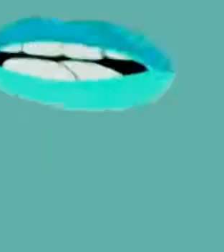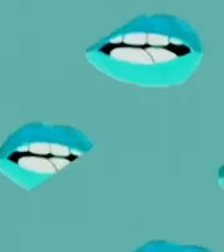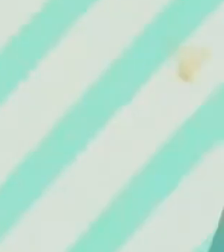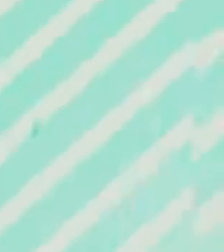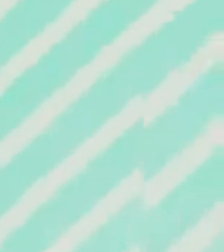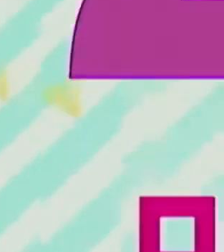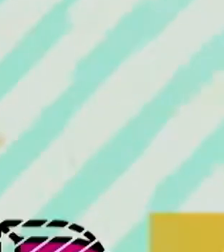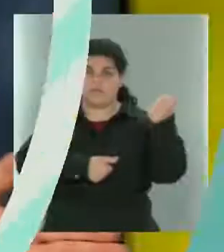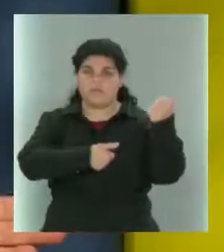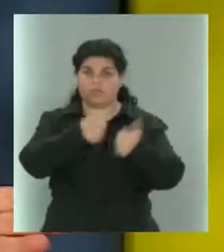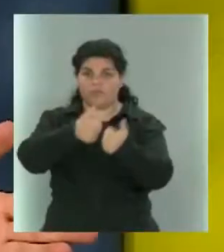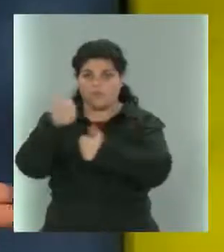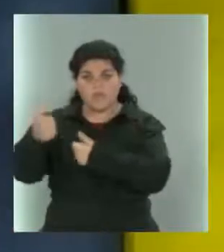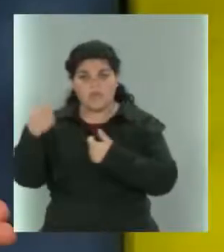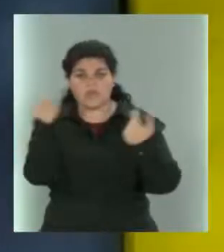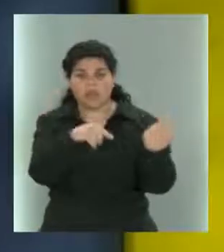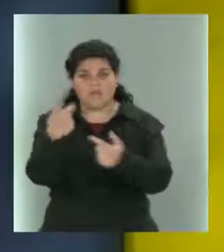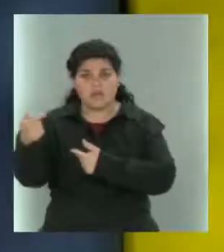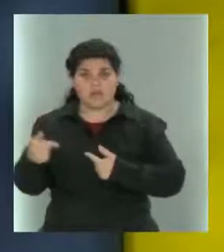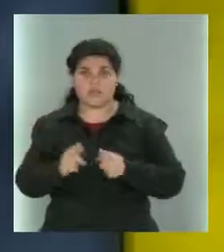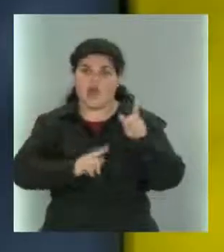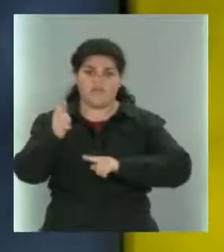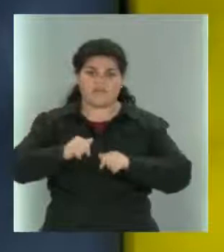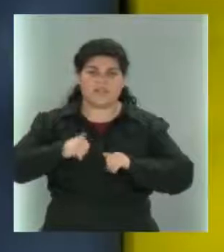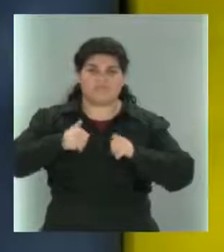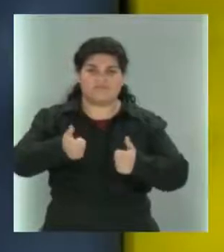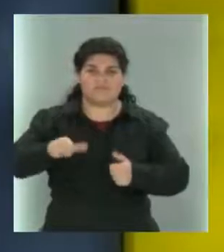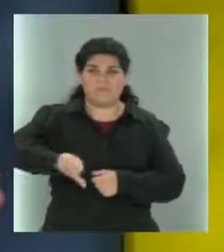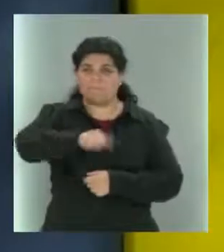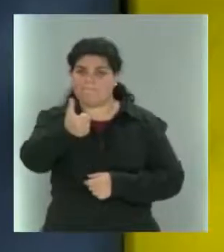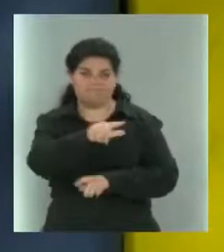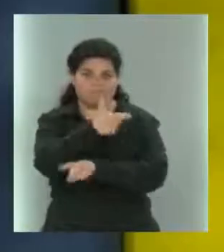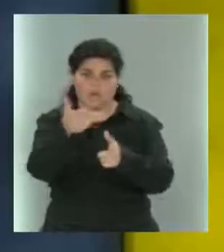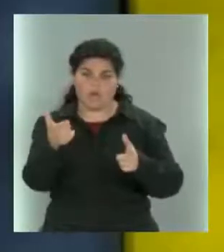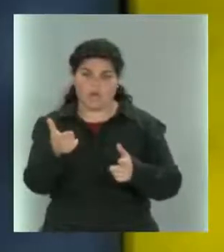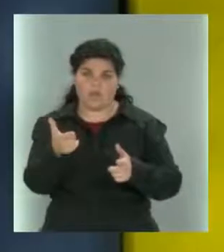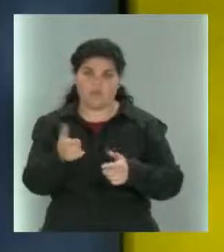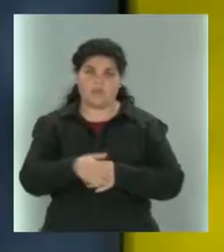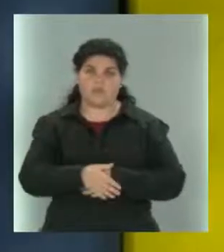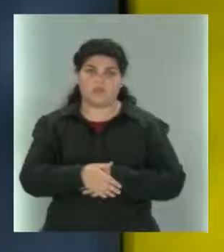diferentes productores. Muchas veces no se ve exitoso y muchas veces estas cuestiones se terminan resolviendo,